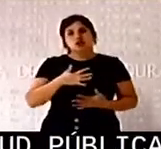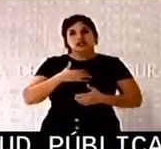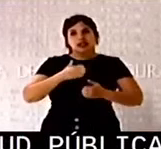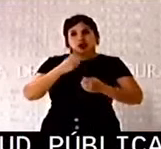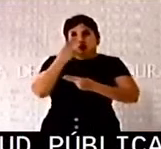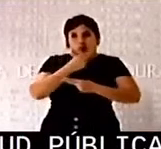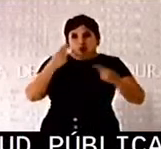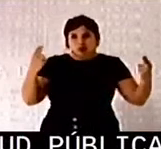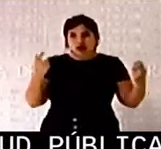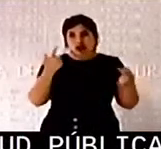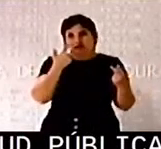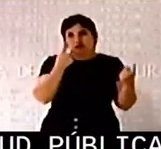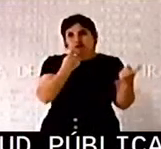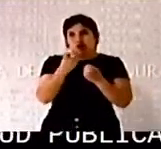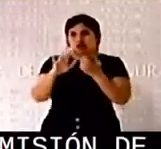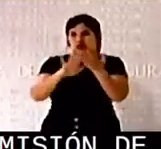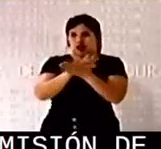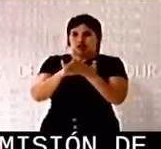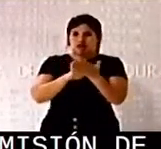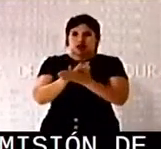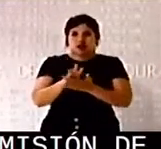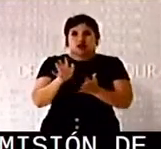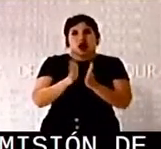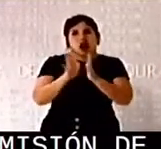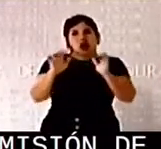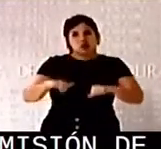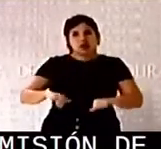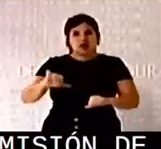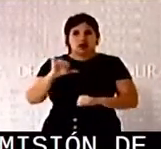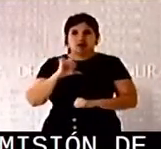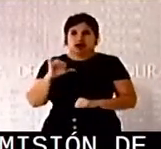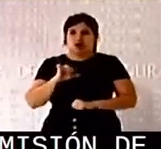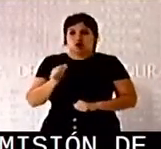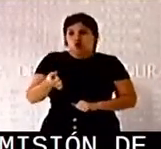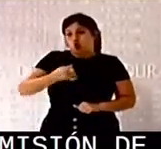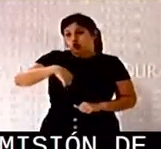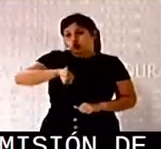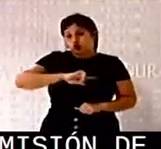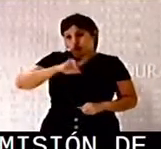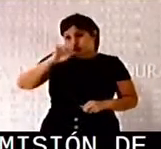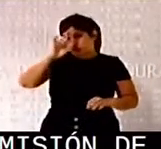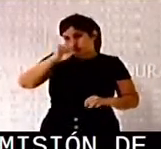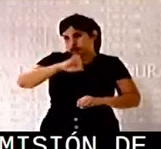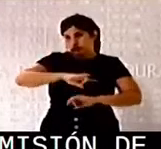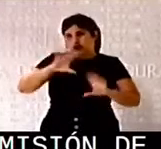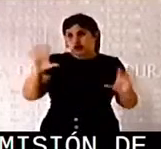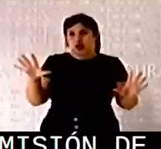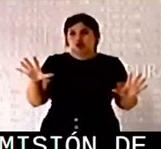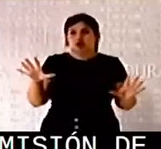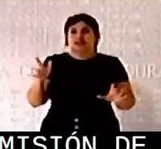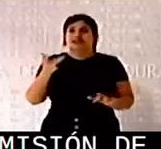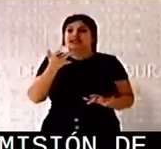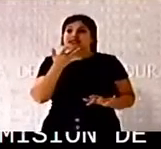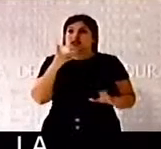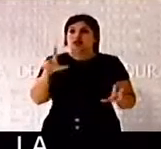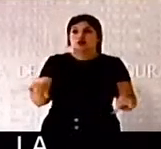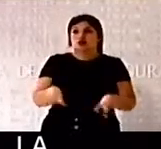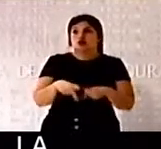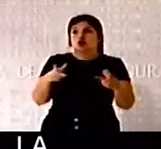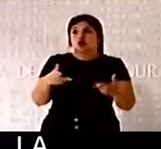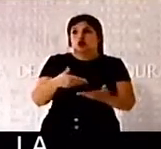los acuerdos de la Comisión de Salud Pública. Nosotros, evidentemente, si la sociedad